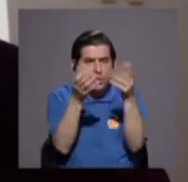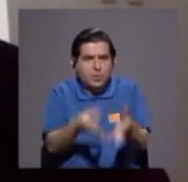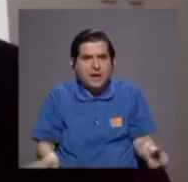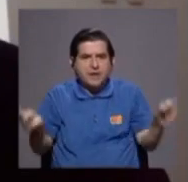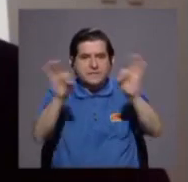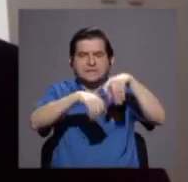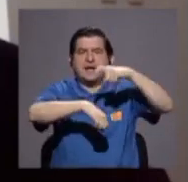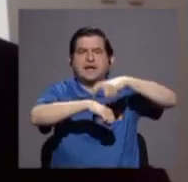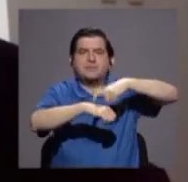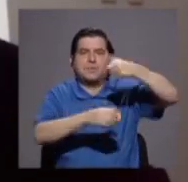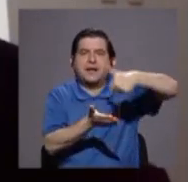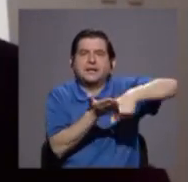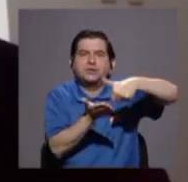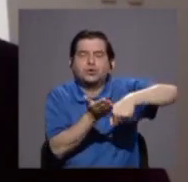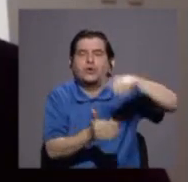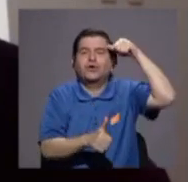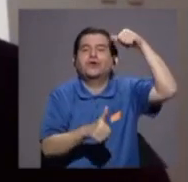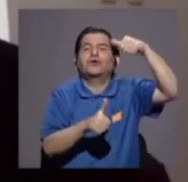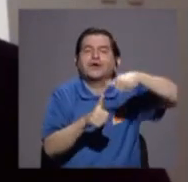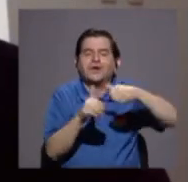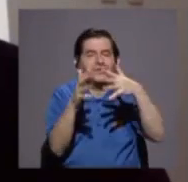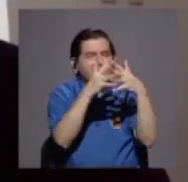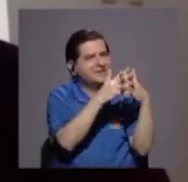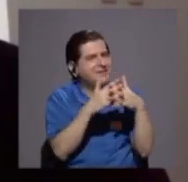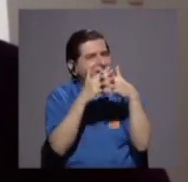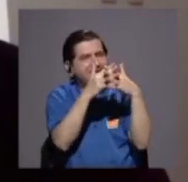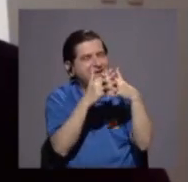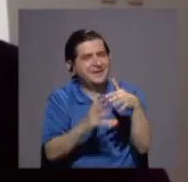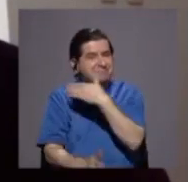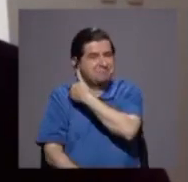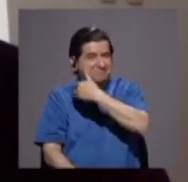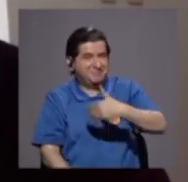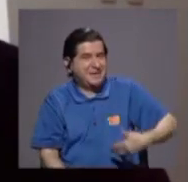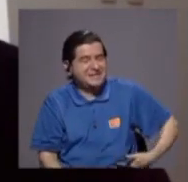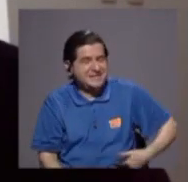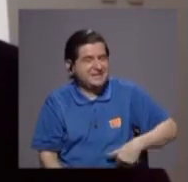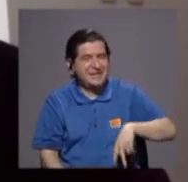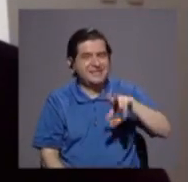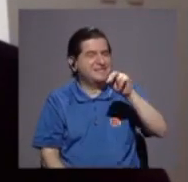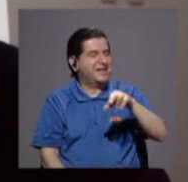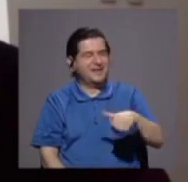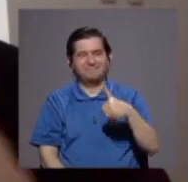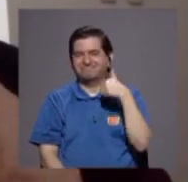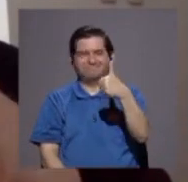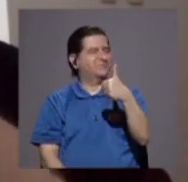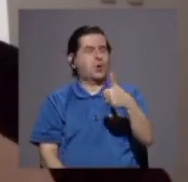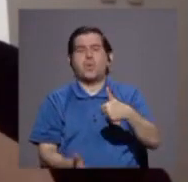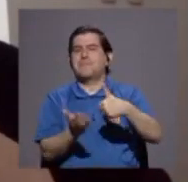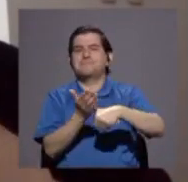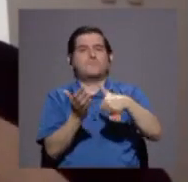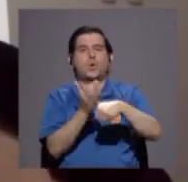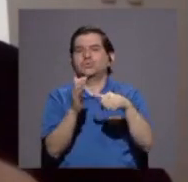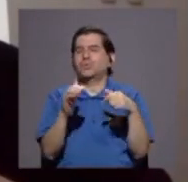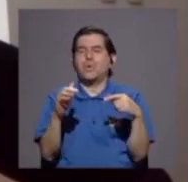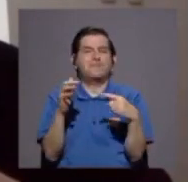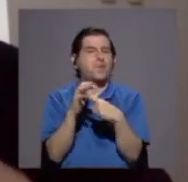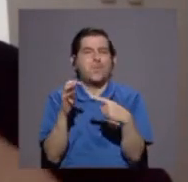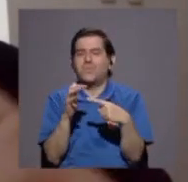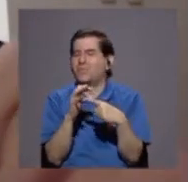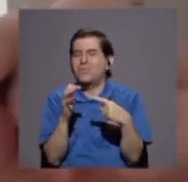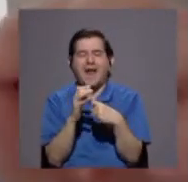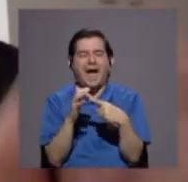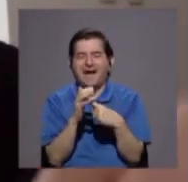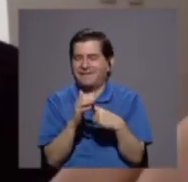esta elección. Recordemos que en Estados Unidos el presidente no se elige por los votos populares